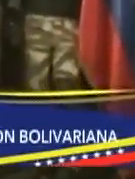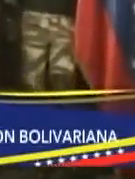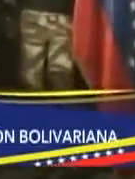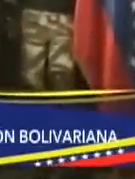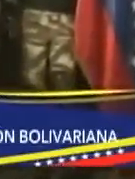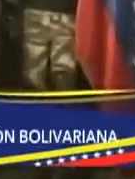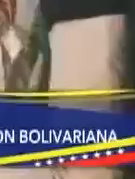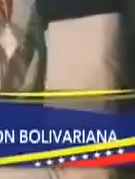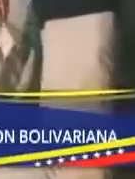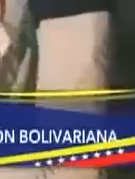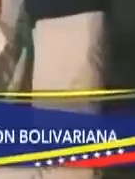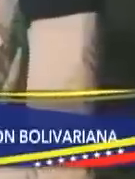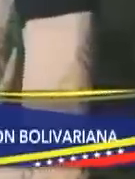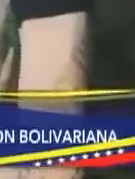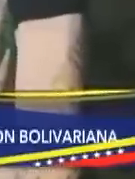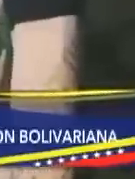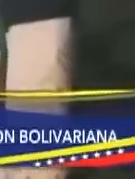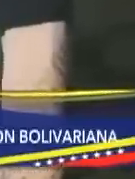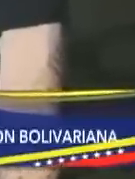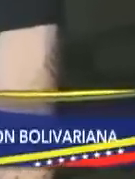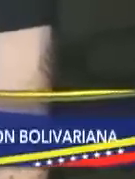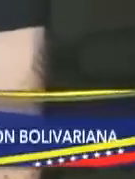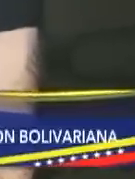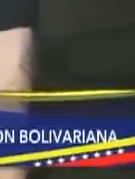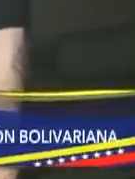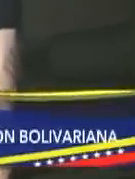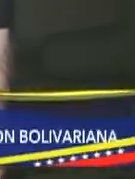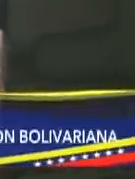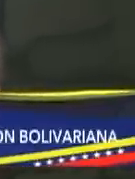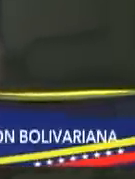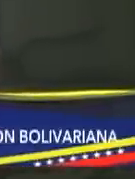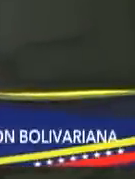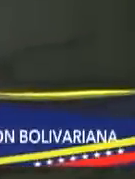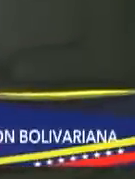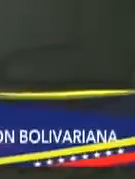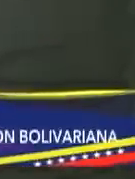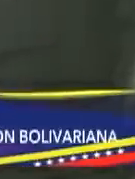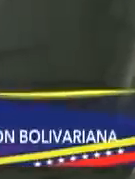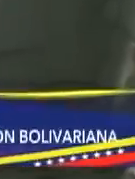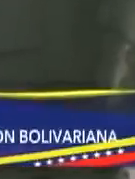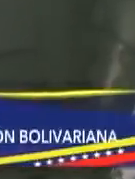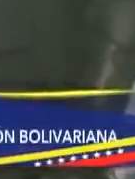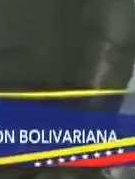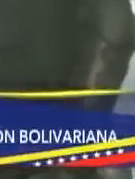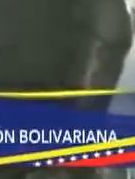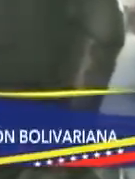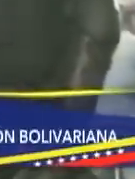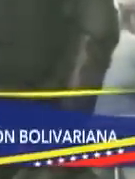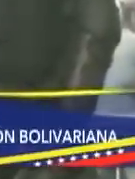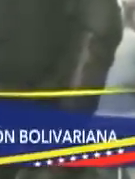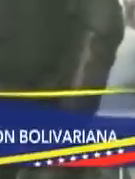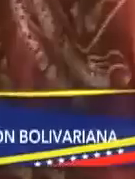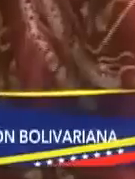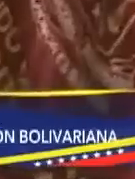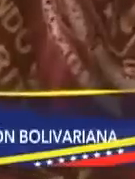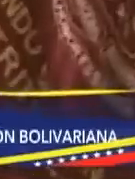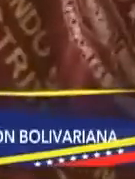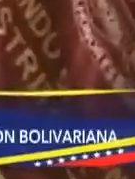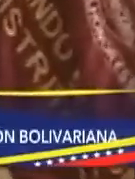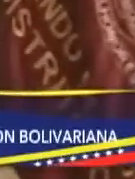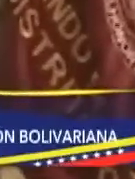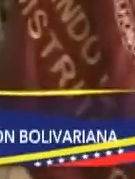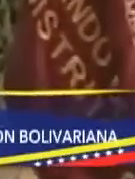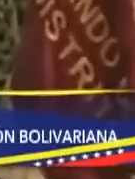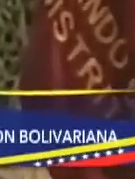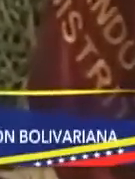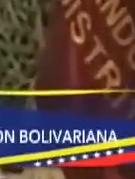revolución completamente democrática que fue impulsada, obviamente, por el comandante Hugo Chávez Frías. Otro de